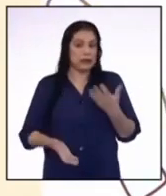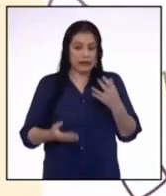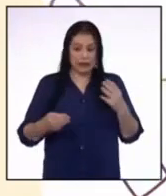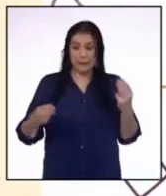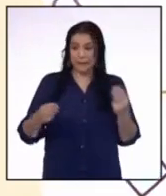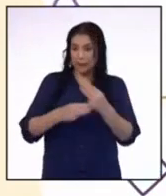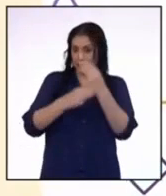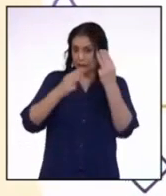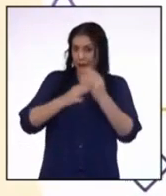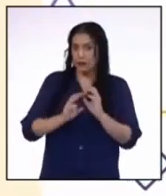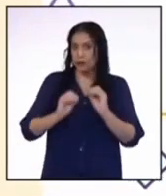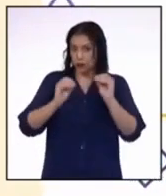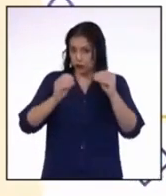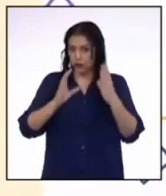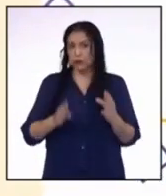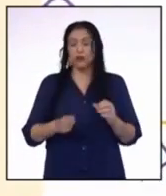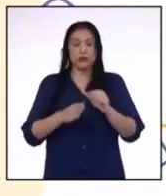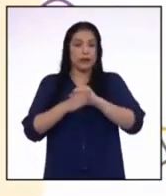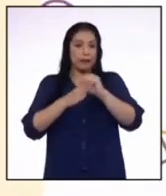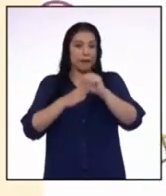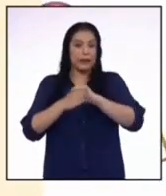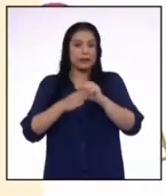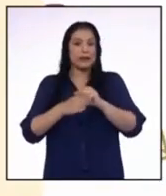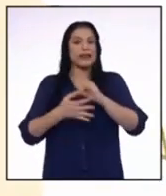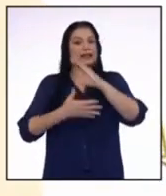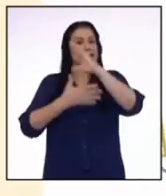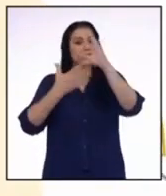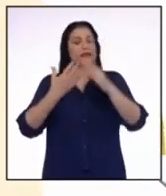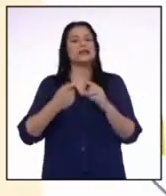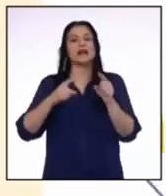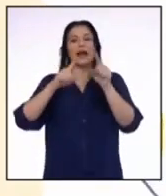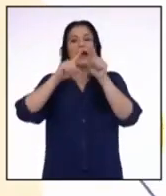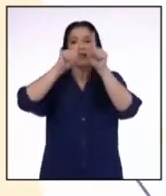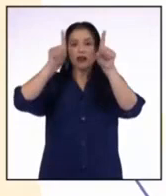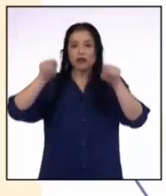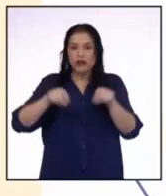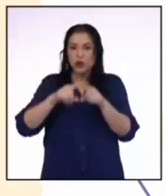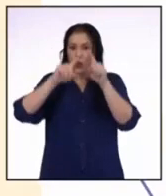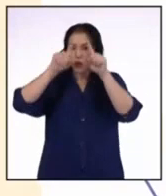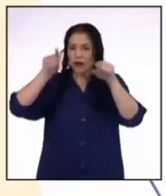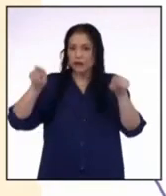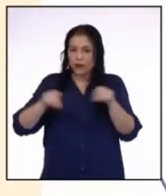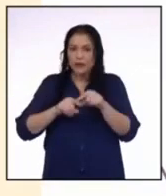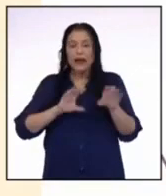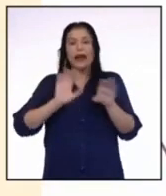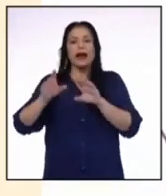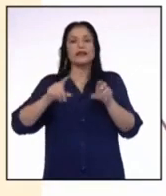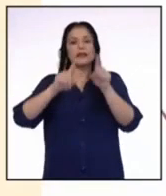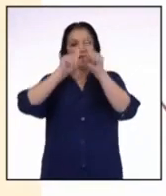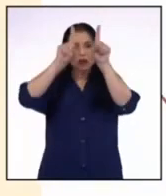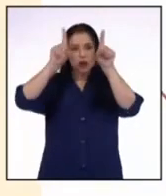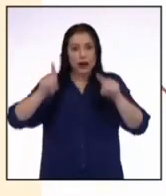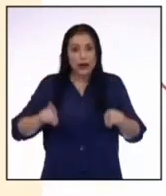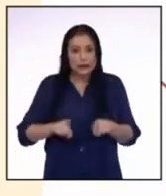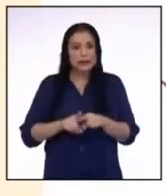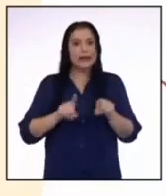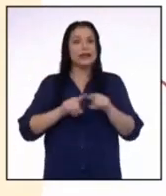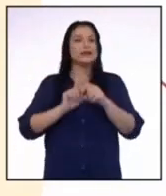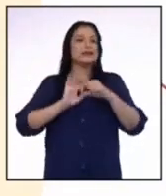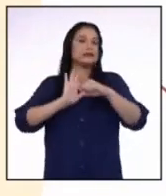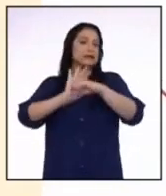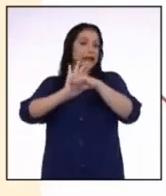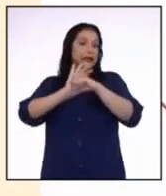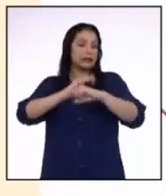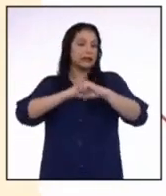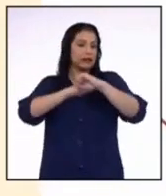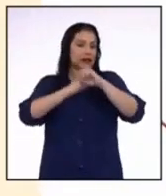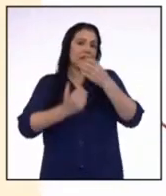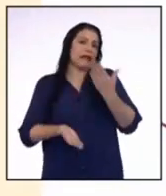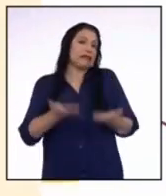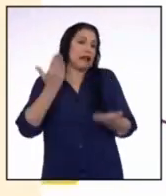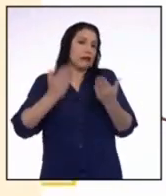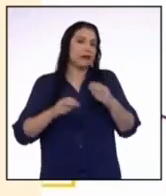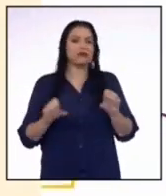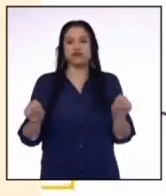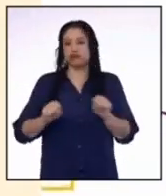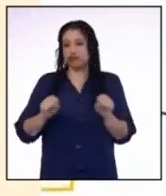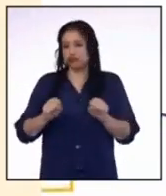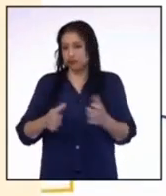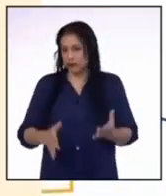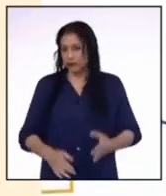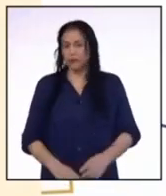matemática, aplicamos propiedades de las figuras geométricas en la elaboración de carteles de señalización de seguridad en caso de